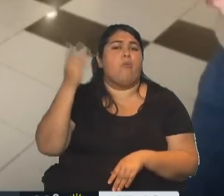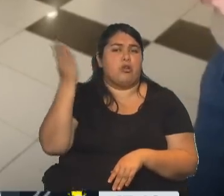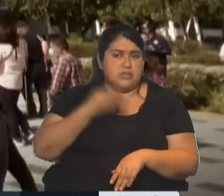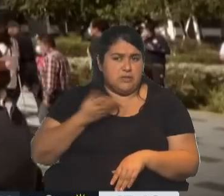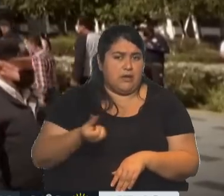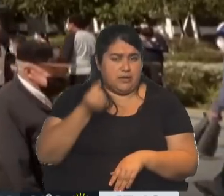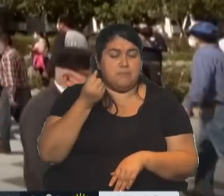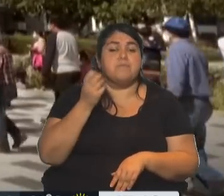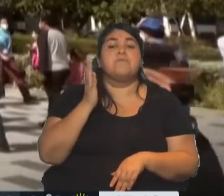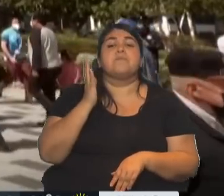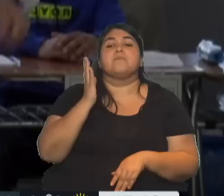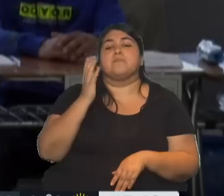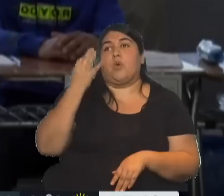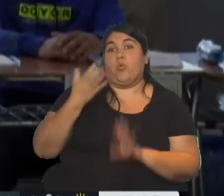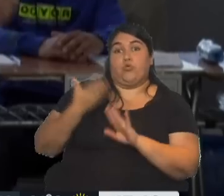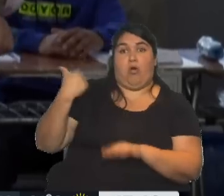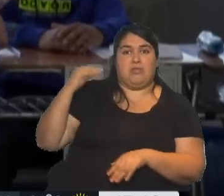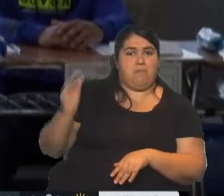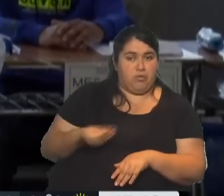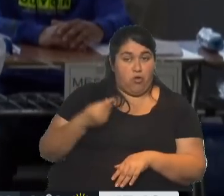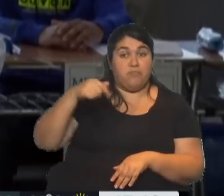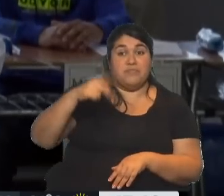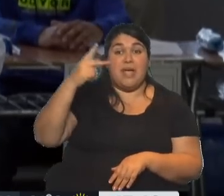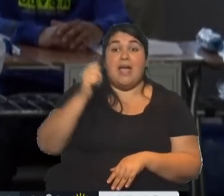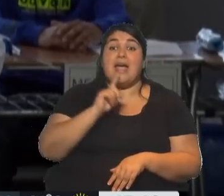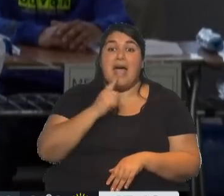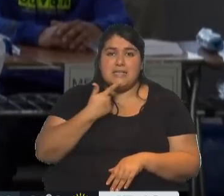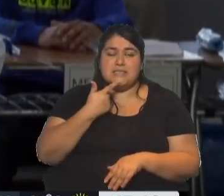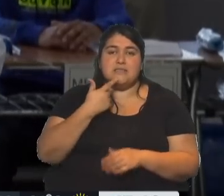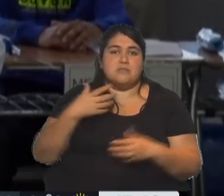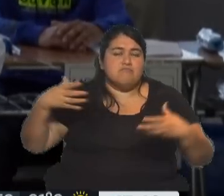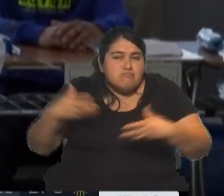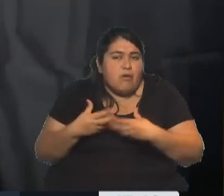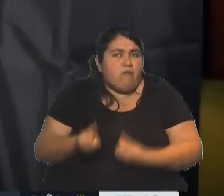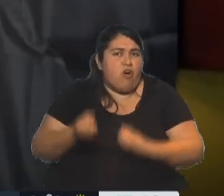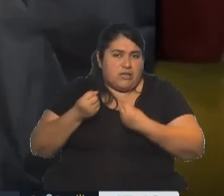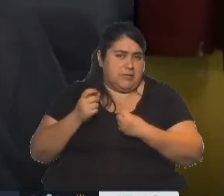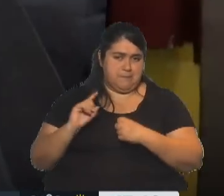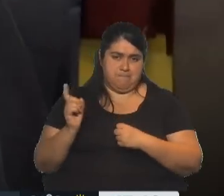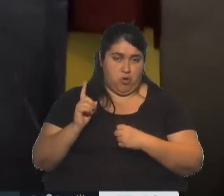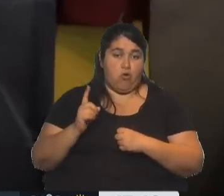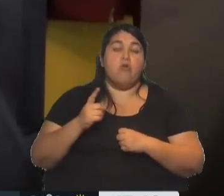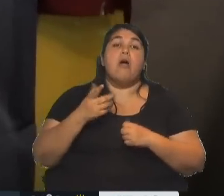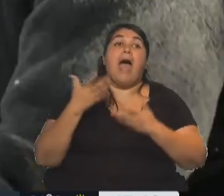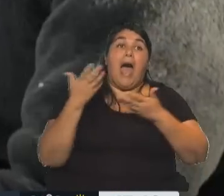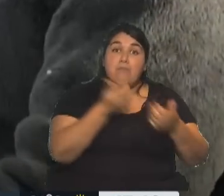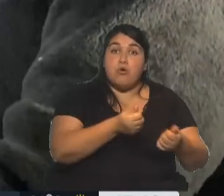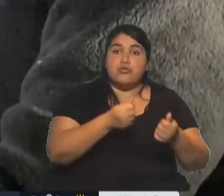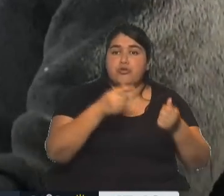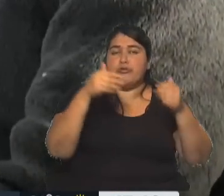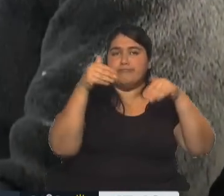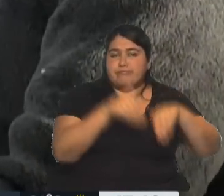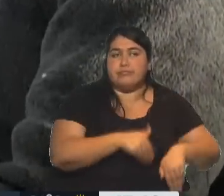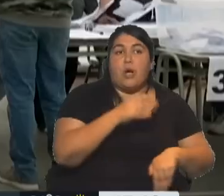la ecuación es simple. La fuerza de Kast no creció, la que perdió apoyos fue la de Boric. En efecto,